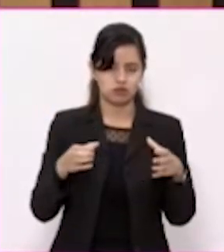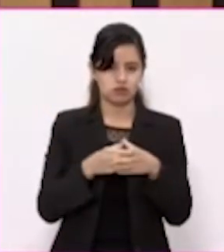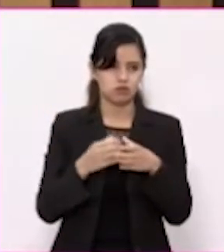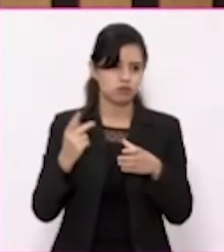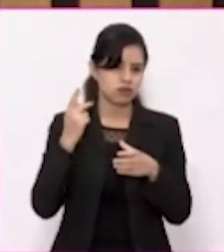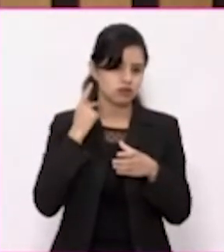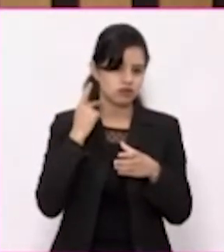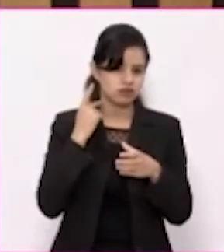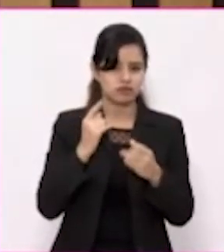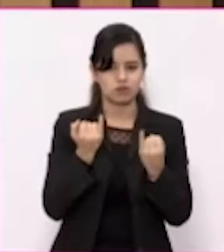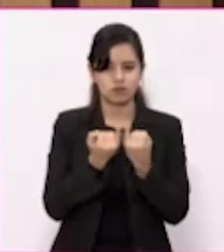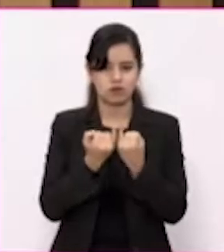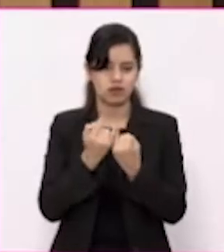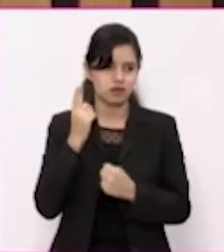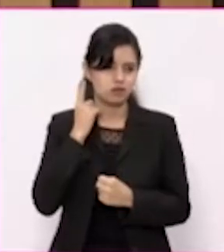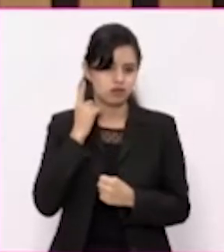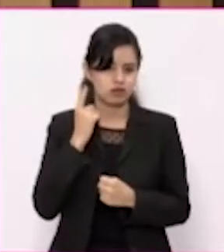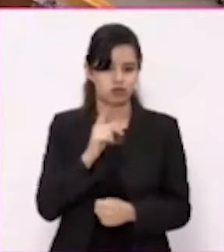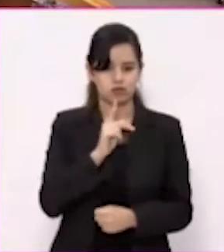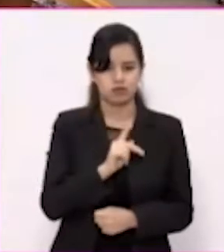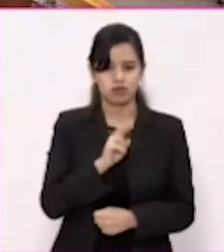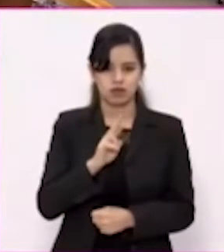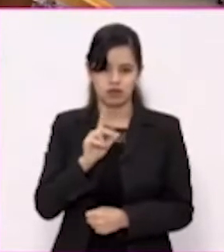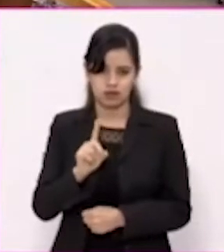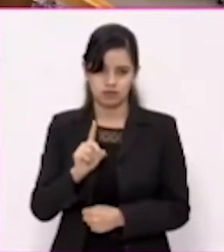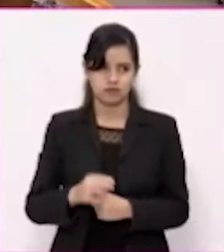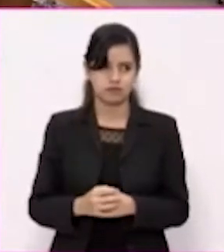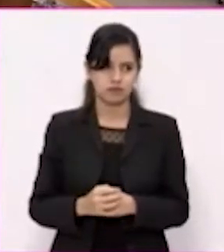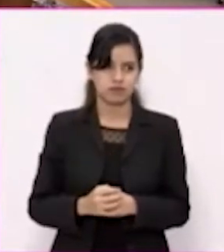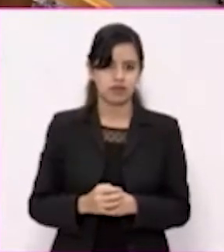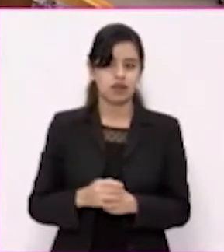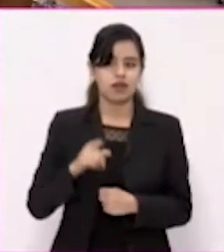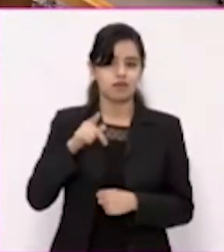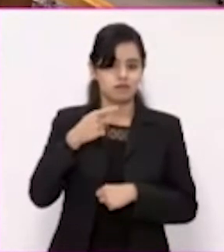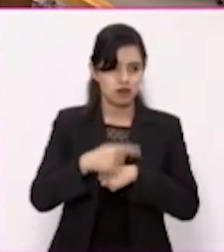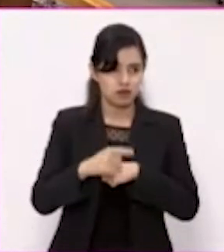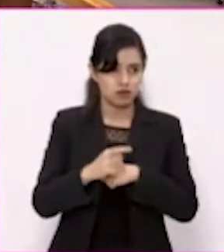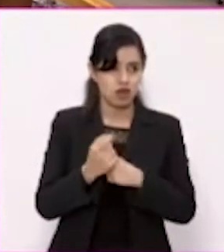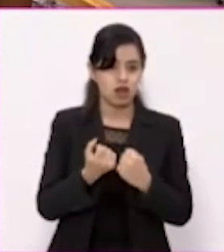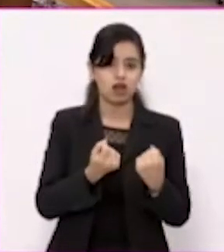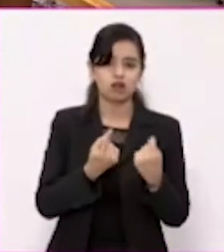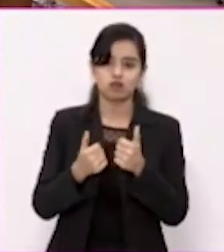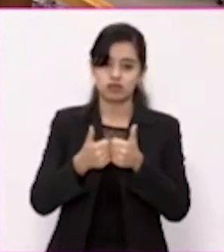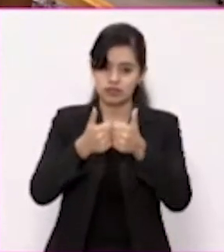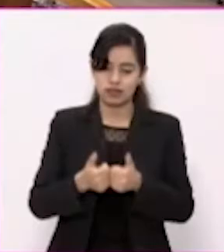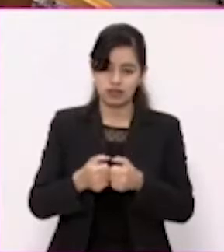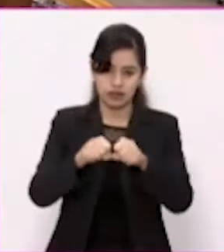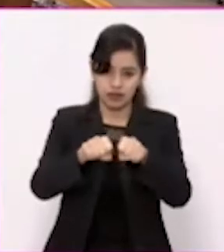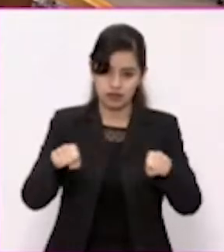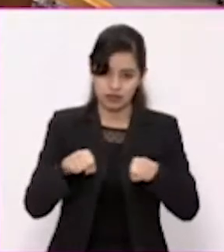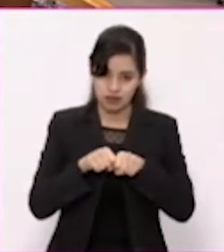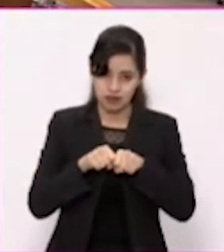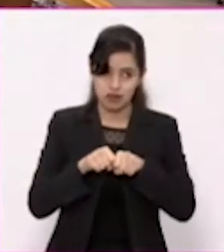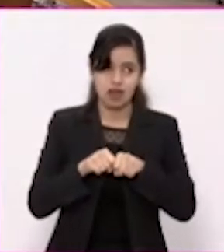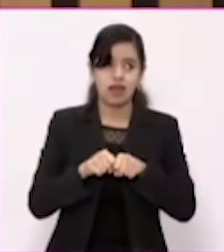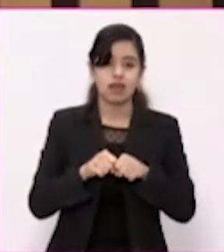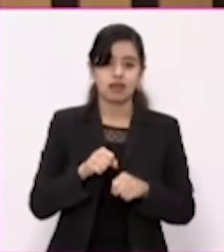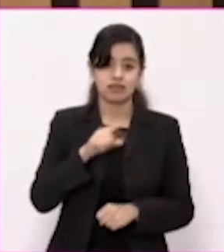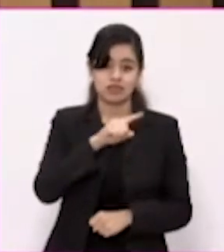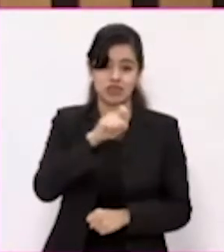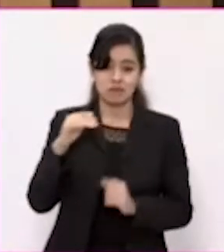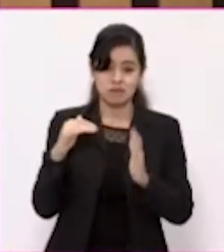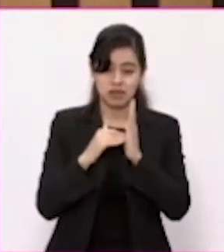y legislativas del Partido de la Revolución Democrática. Se está exponiendo a quienes estamos en la sala. Hay más de 100,000